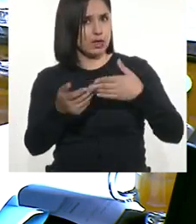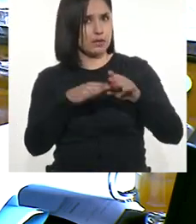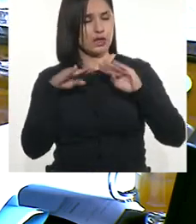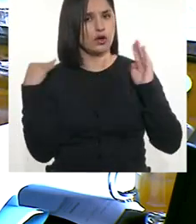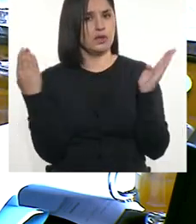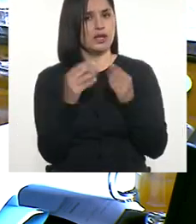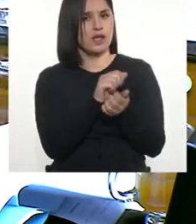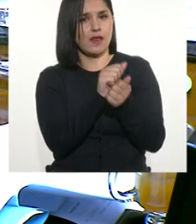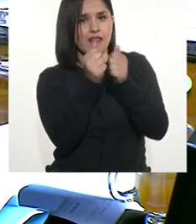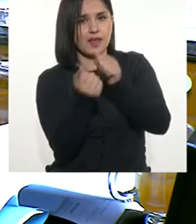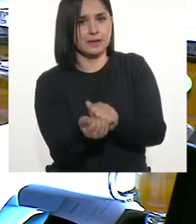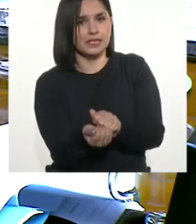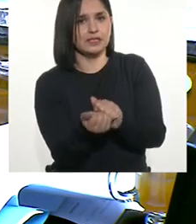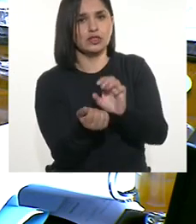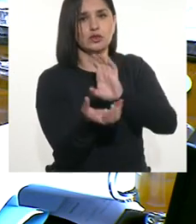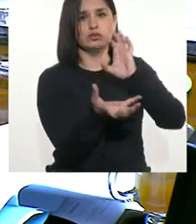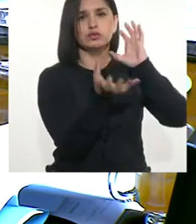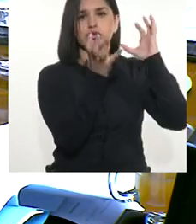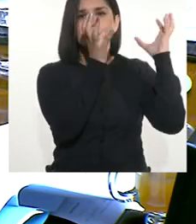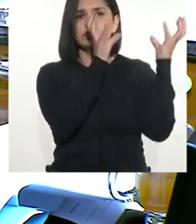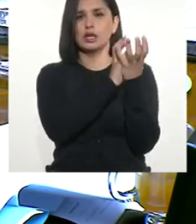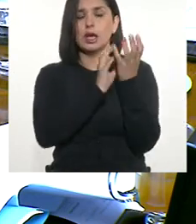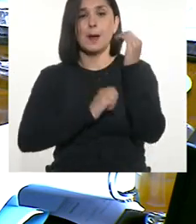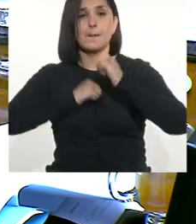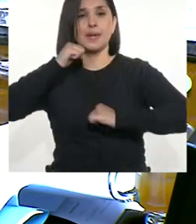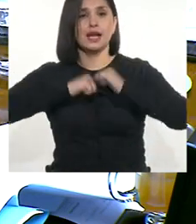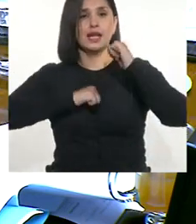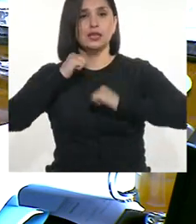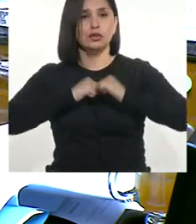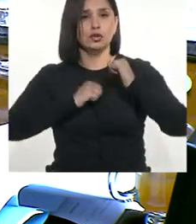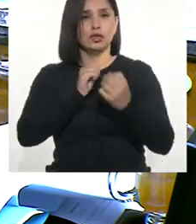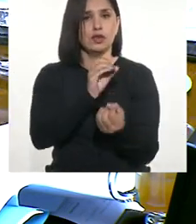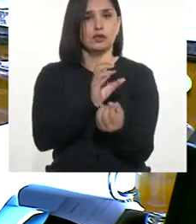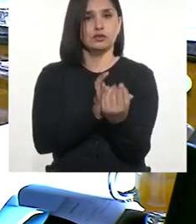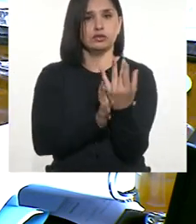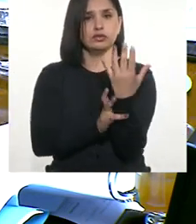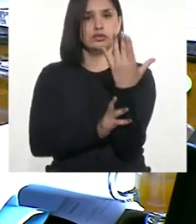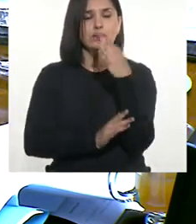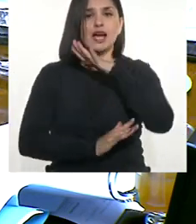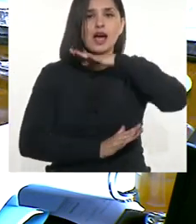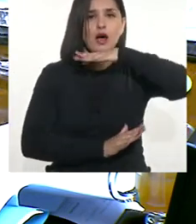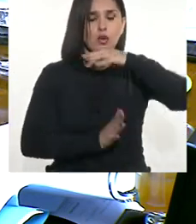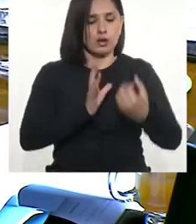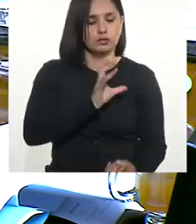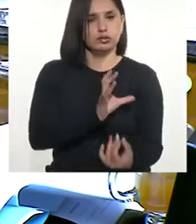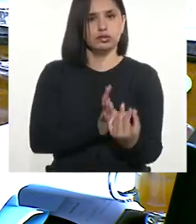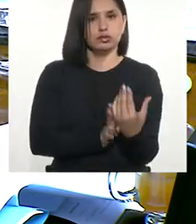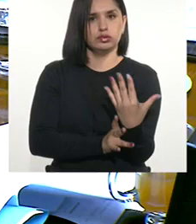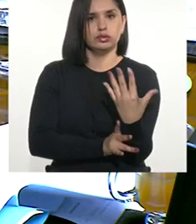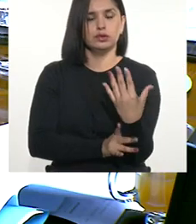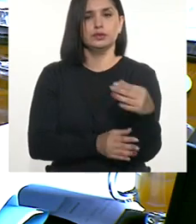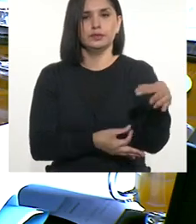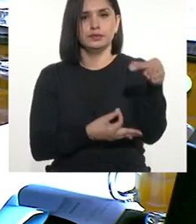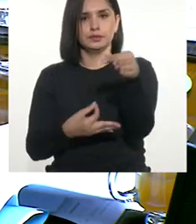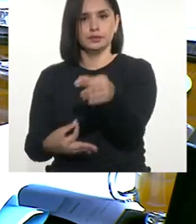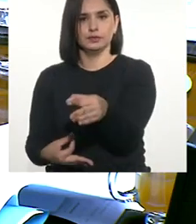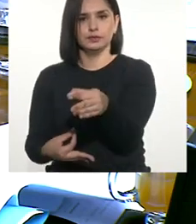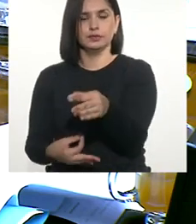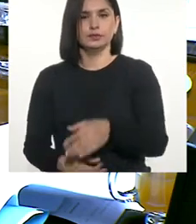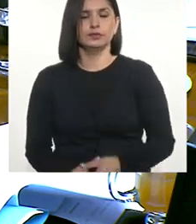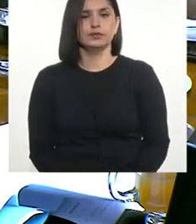de adaptación al medio climático para la industria aller a boletín número 12 mil 758 y 112